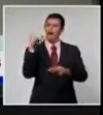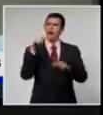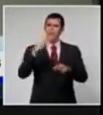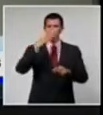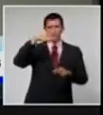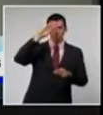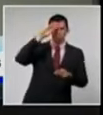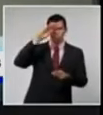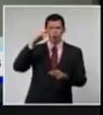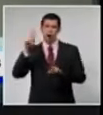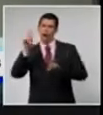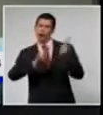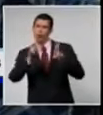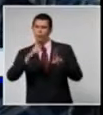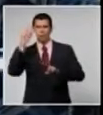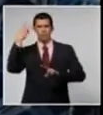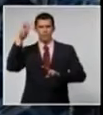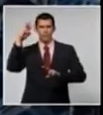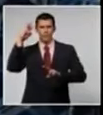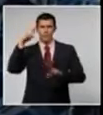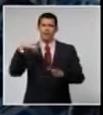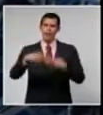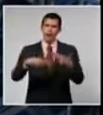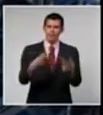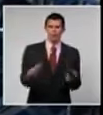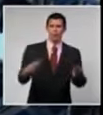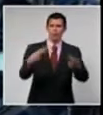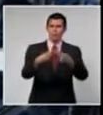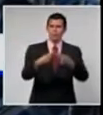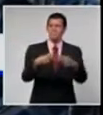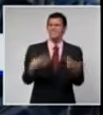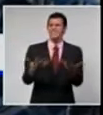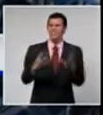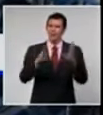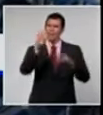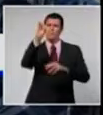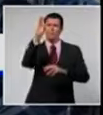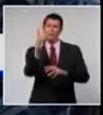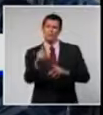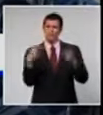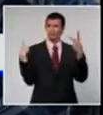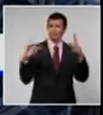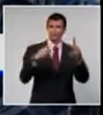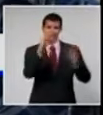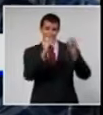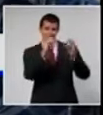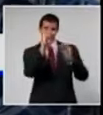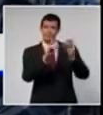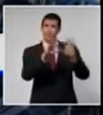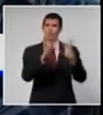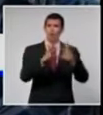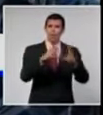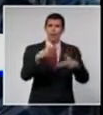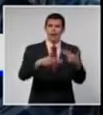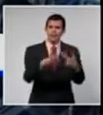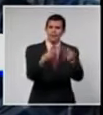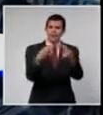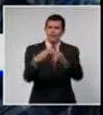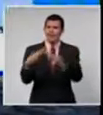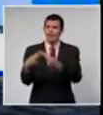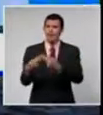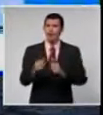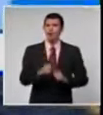inteligentes de energía con sede en Cancún. En este caso con 12 competidores de diferentes nacionalidades, que incluye México,